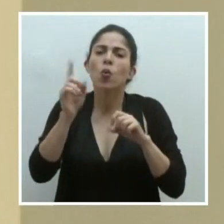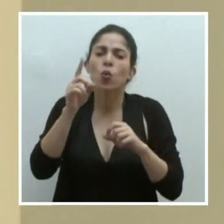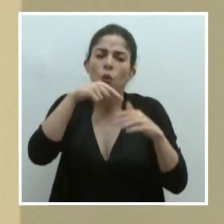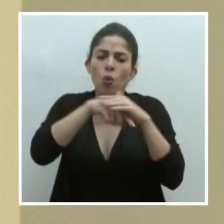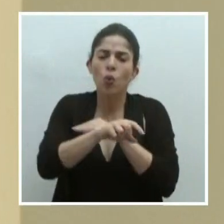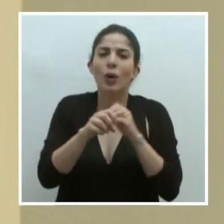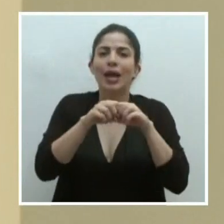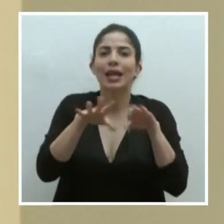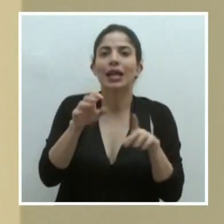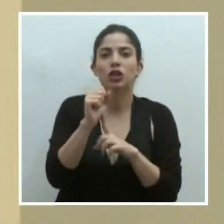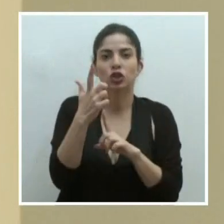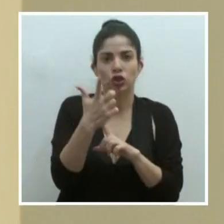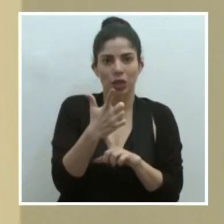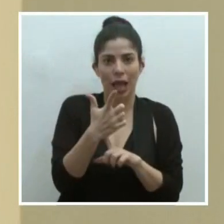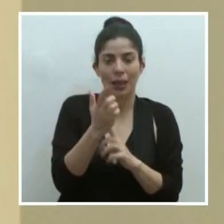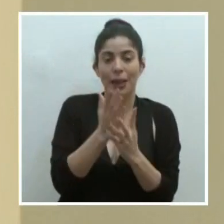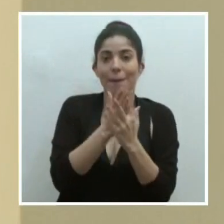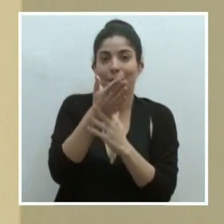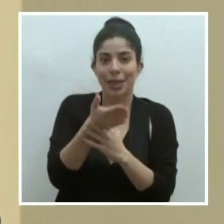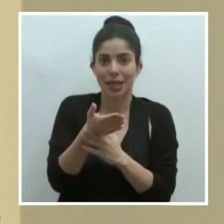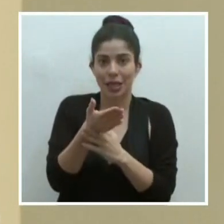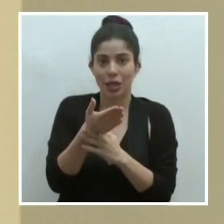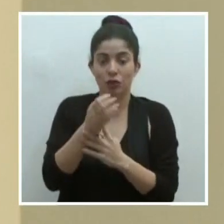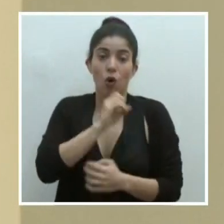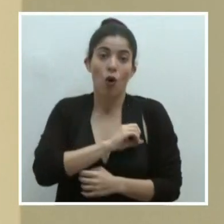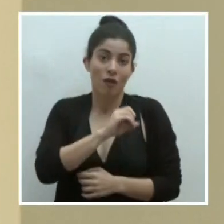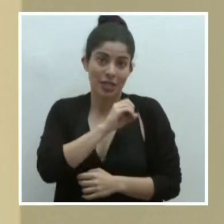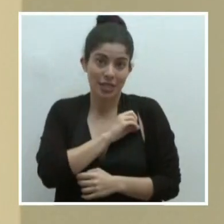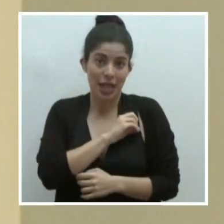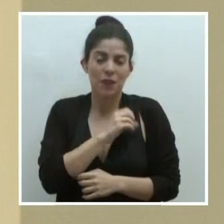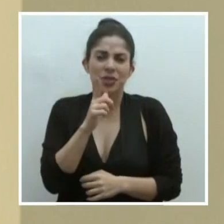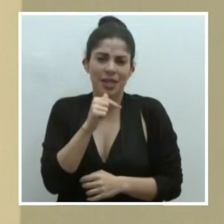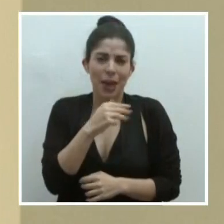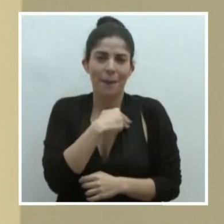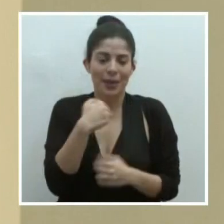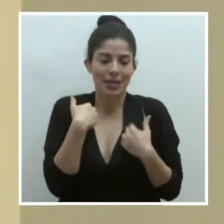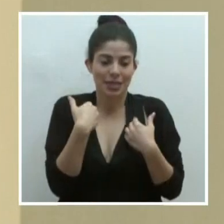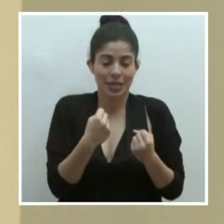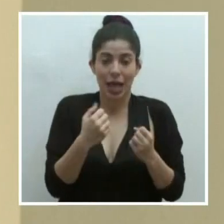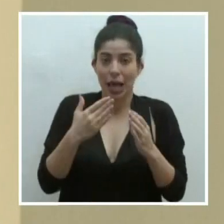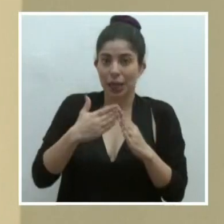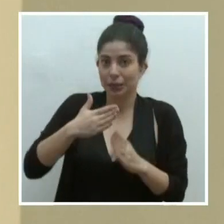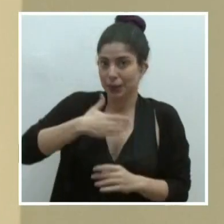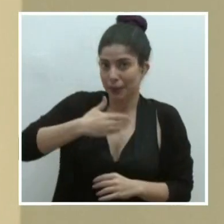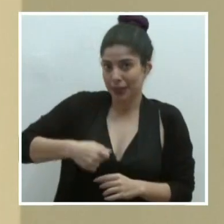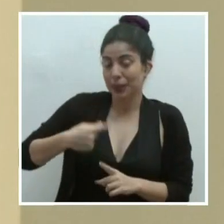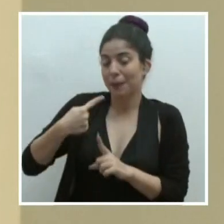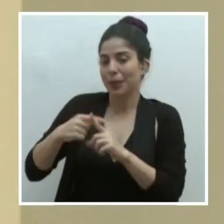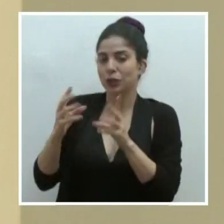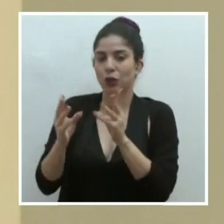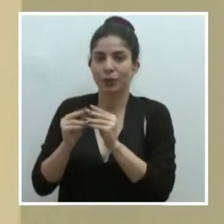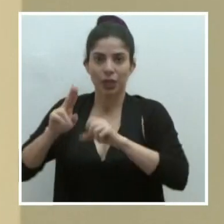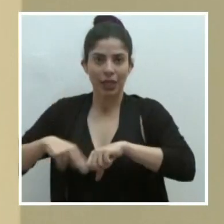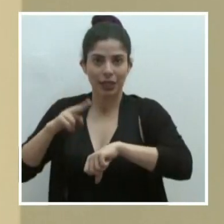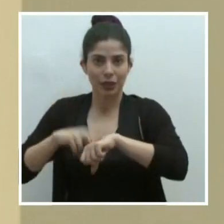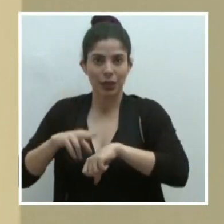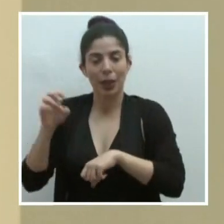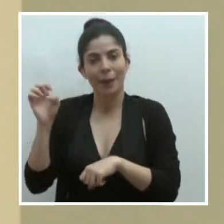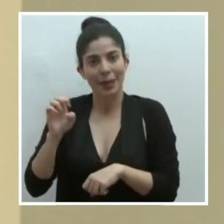las redes sociales de los medios oficiales, el Ministerio de Salud, Casa Presidencial y la Comisión Nacional